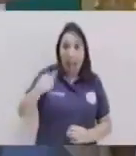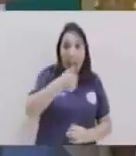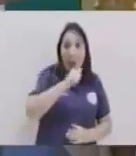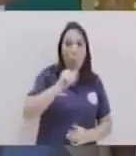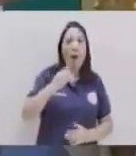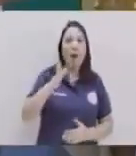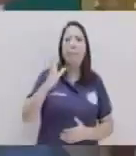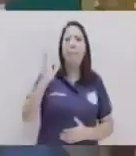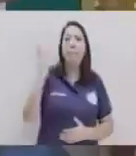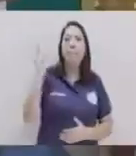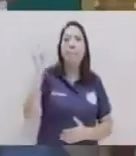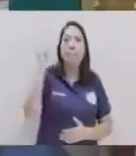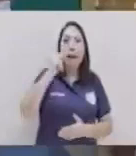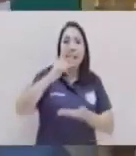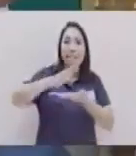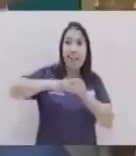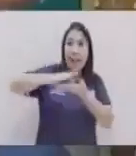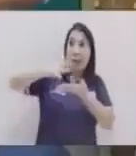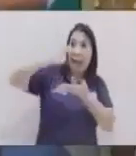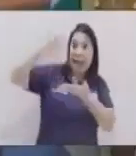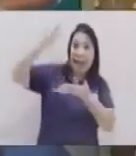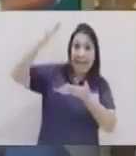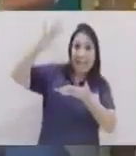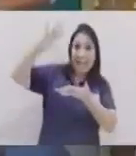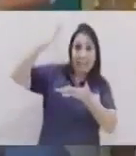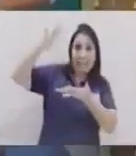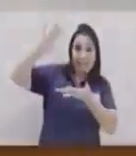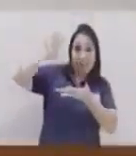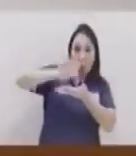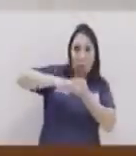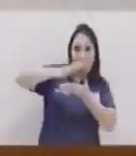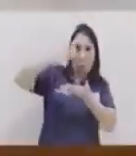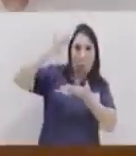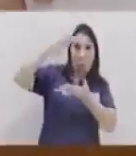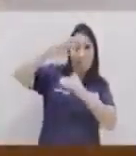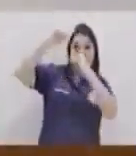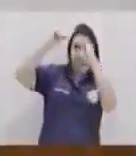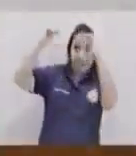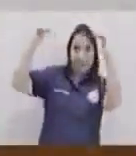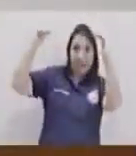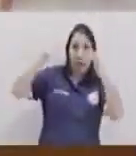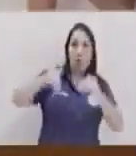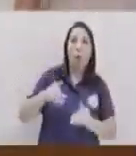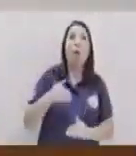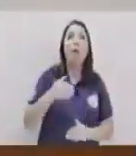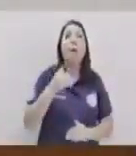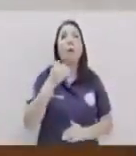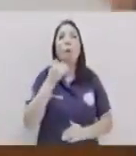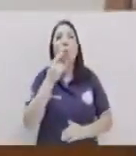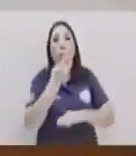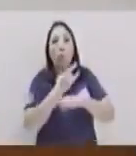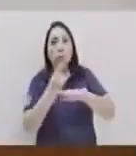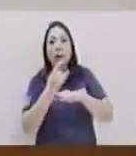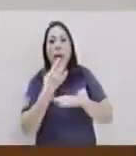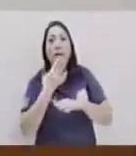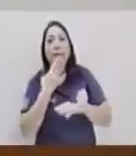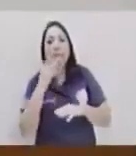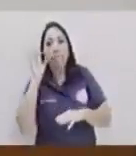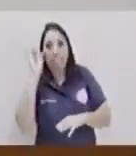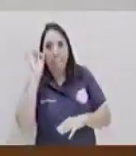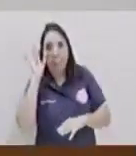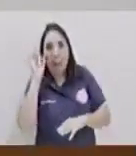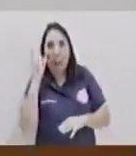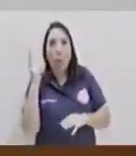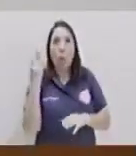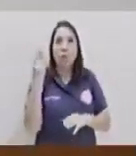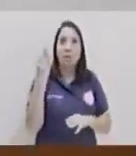cielo. Entonces, vamos a empezar a pintar de blanco con celeste, celeste y aquí vamos a